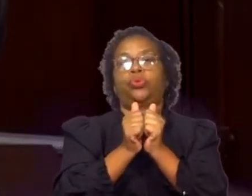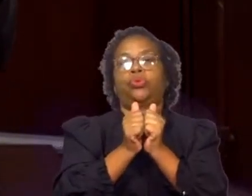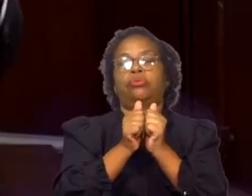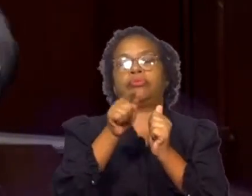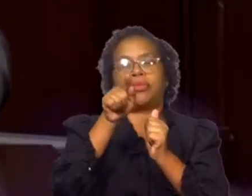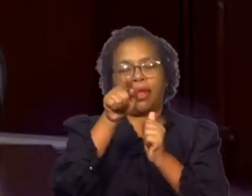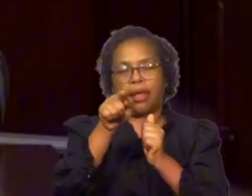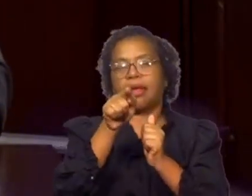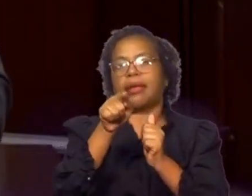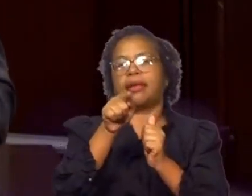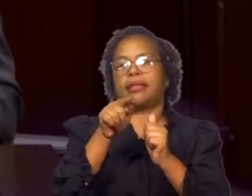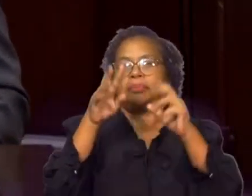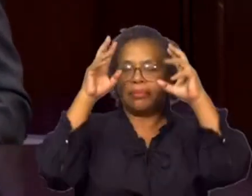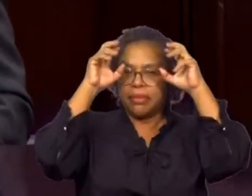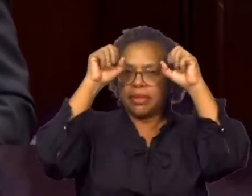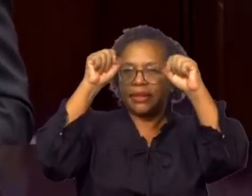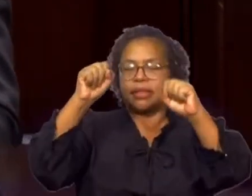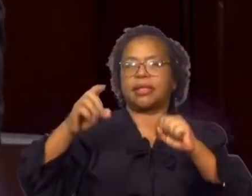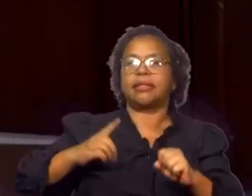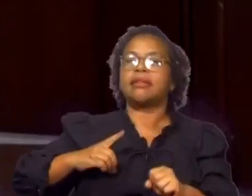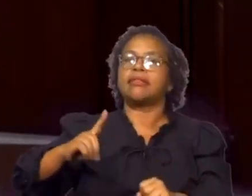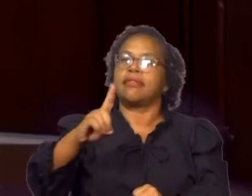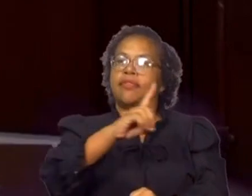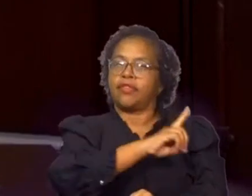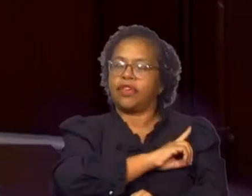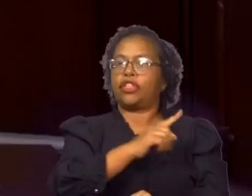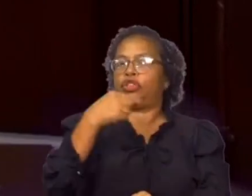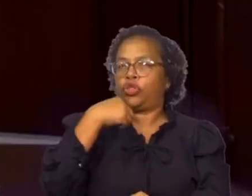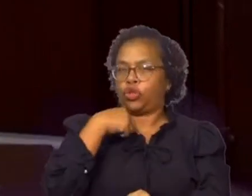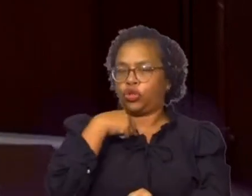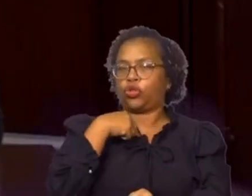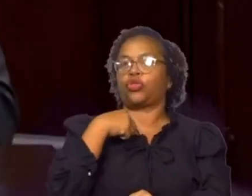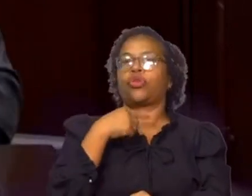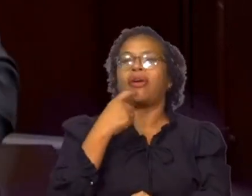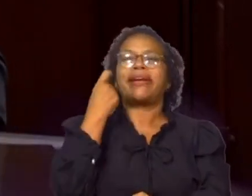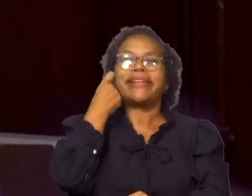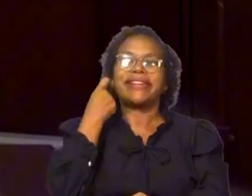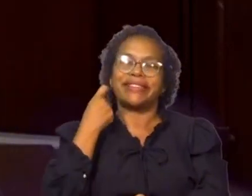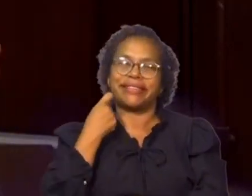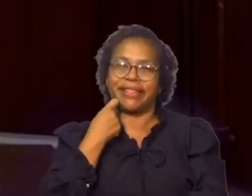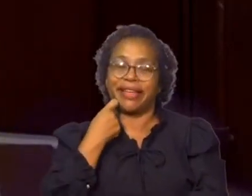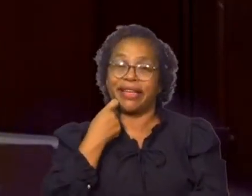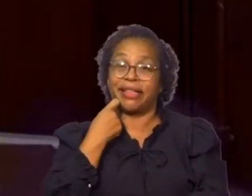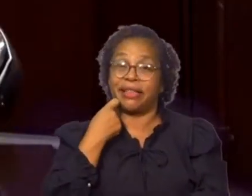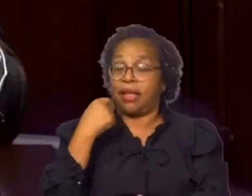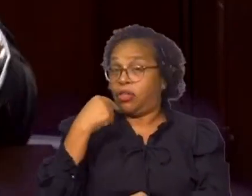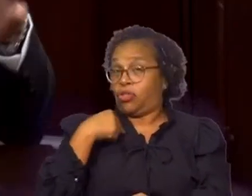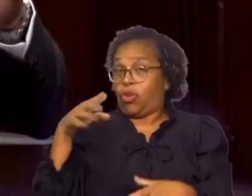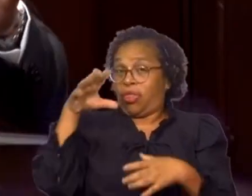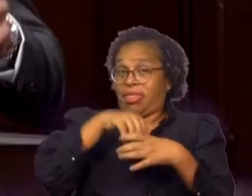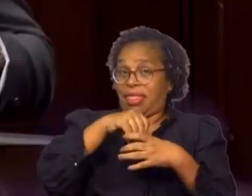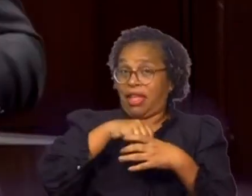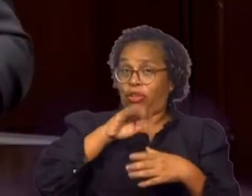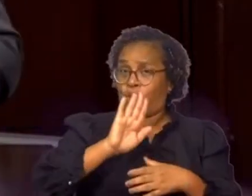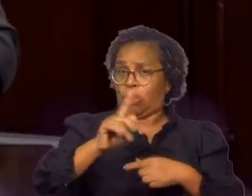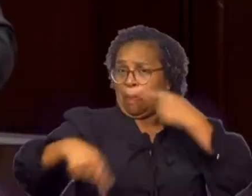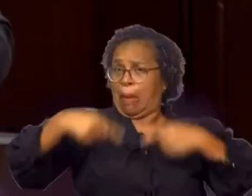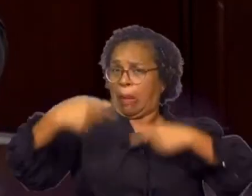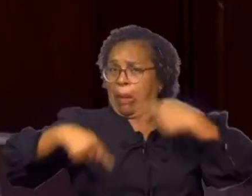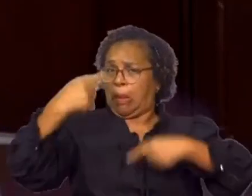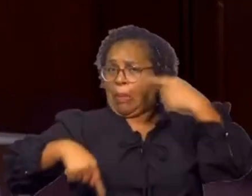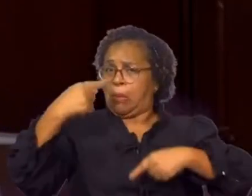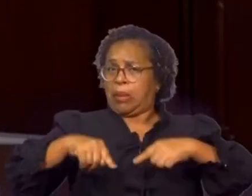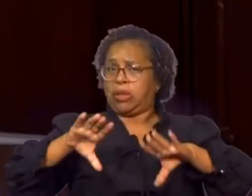congresista, un diputado reciente, y que no estuve en ese lío que ustedes tienen con el PLD, yo no estuve ahí.